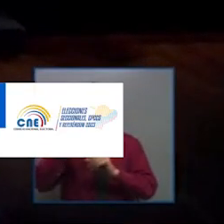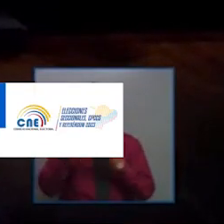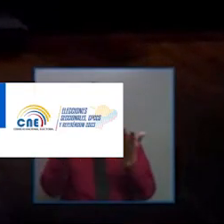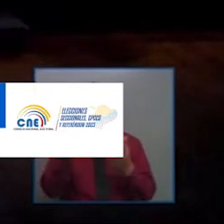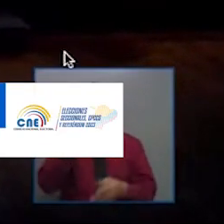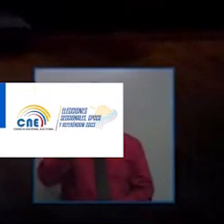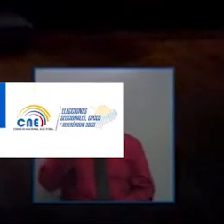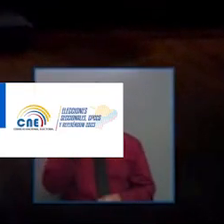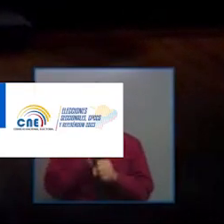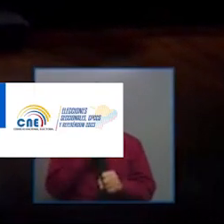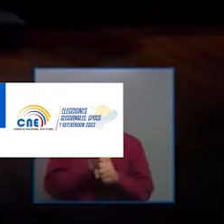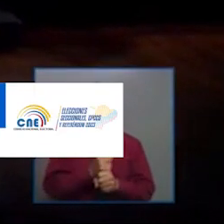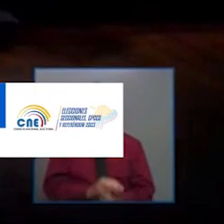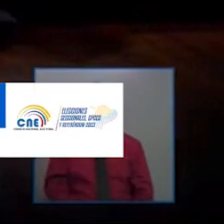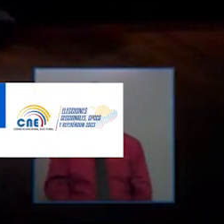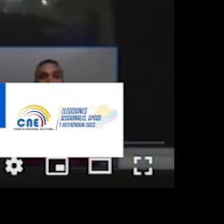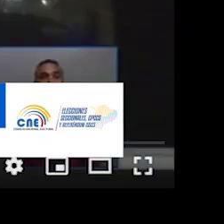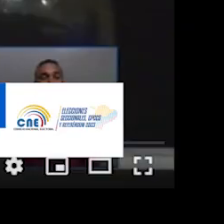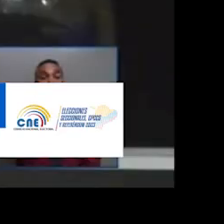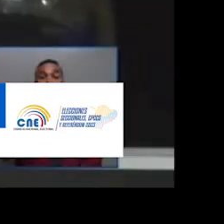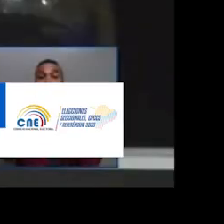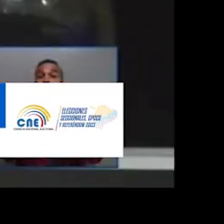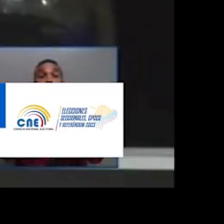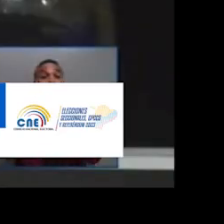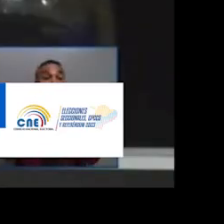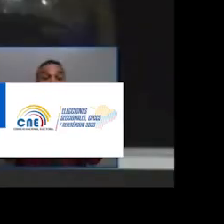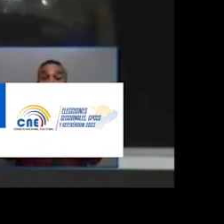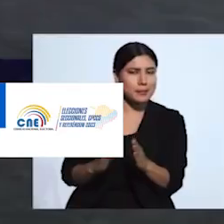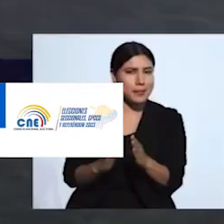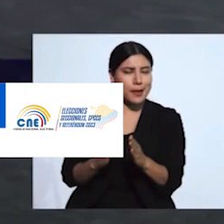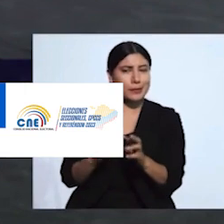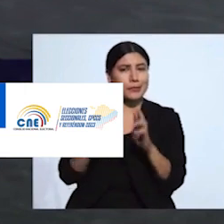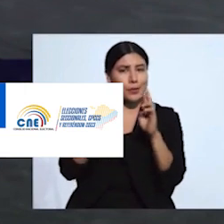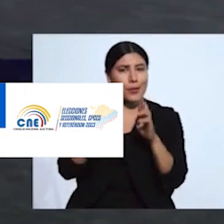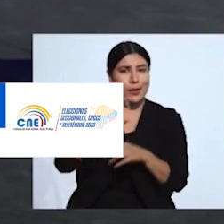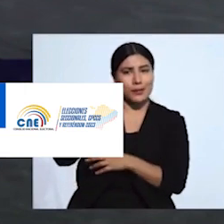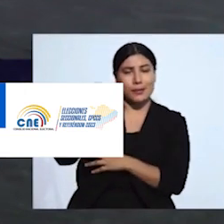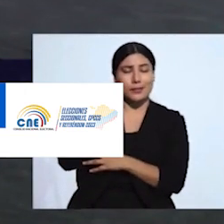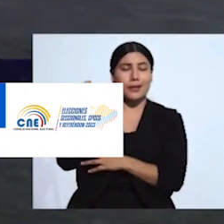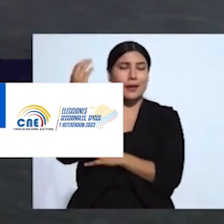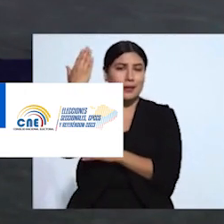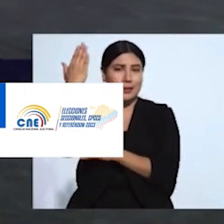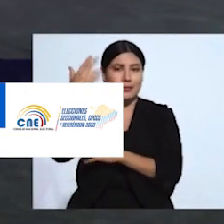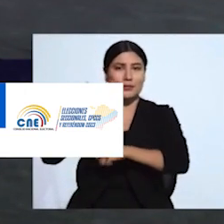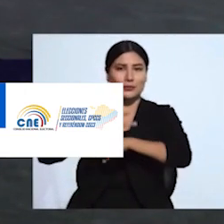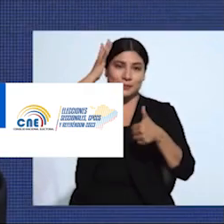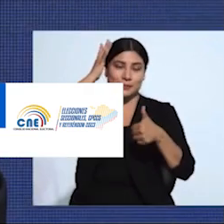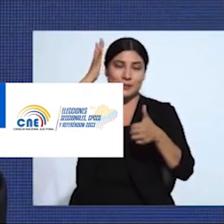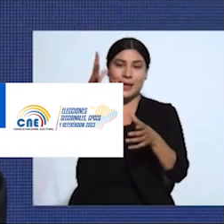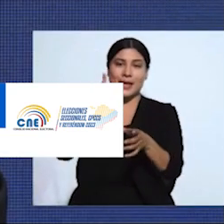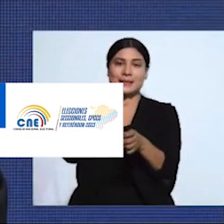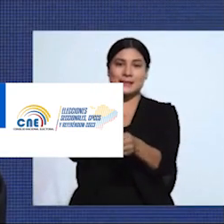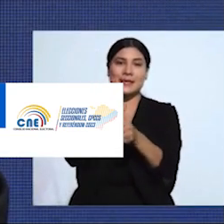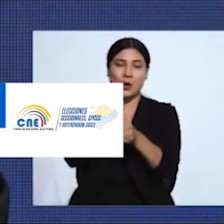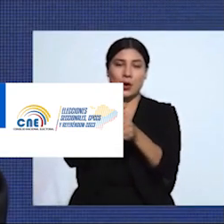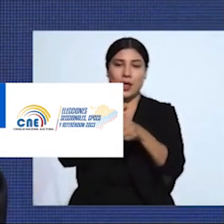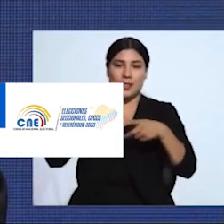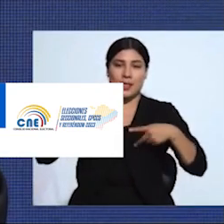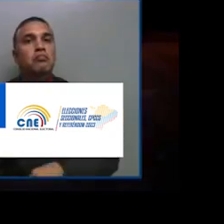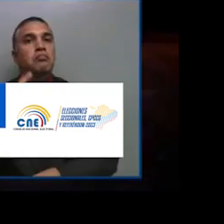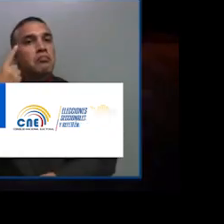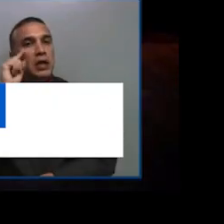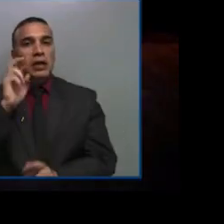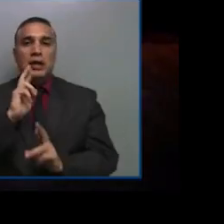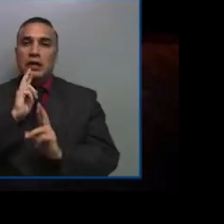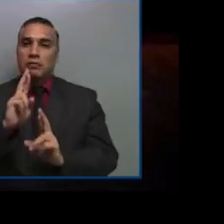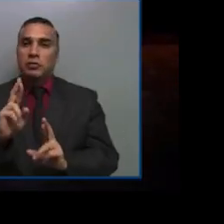Este 14 y 15 de enero, en 21 cantones con más de 100.000 electores, se desarrollan los debates electorales para la